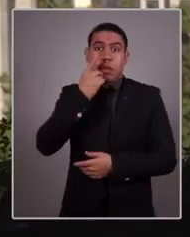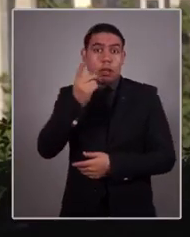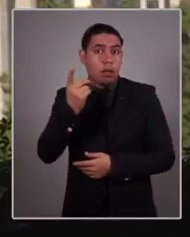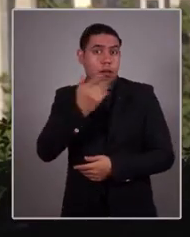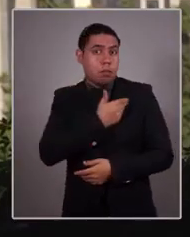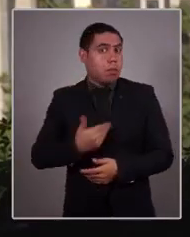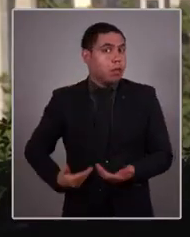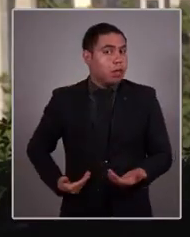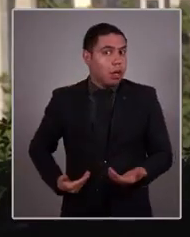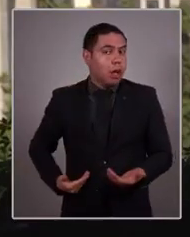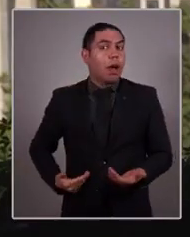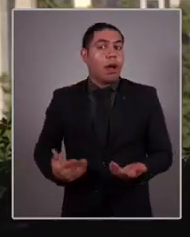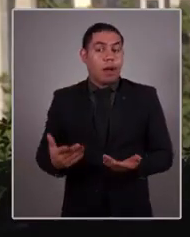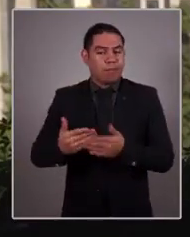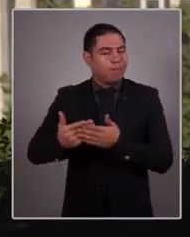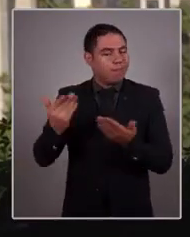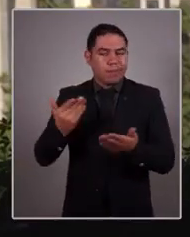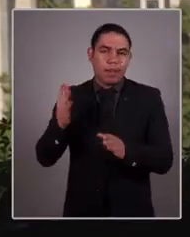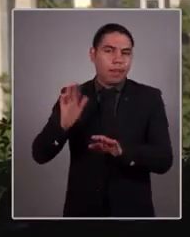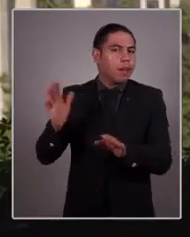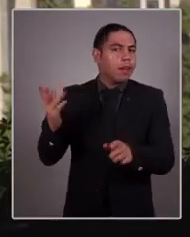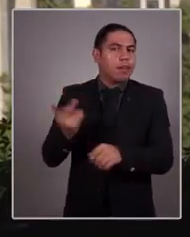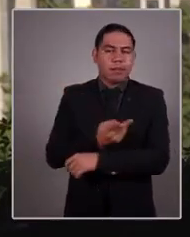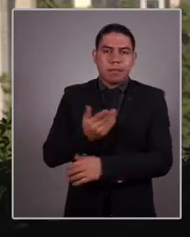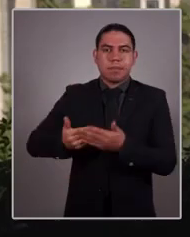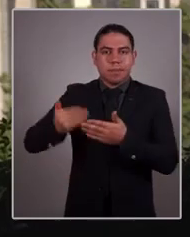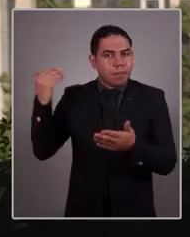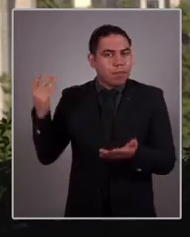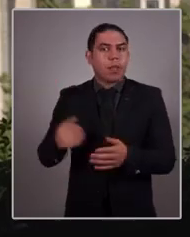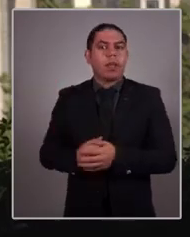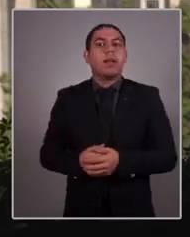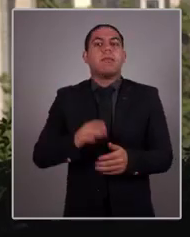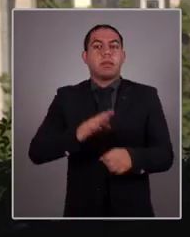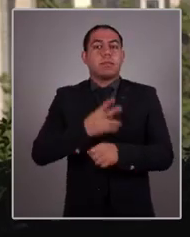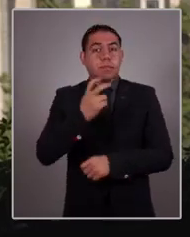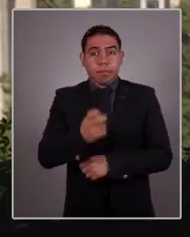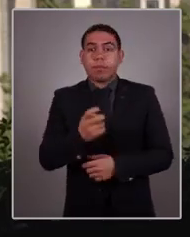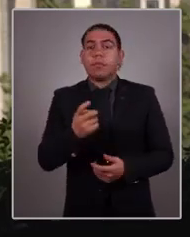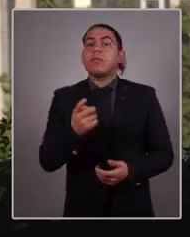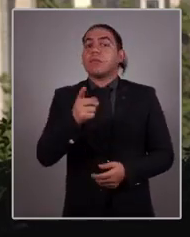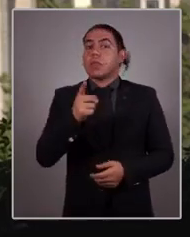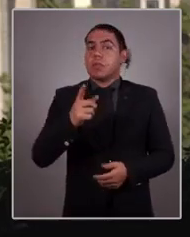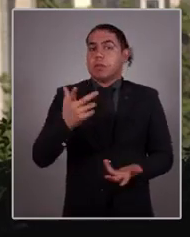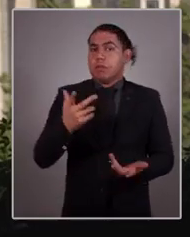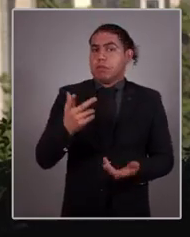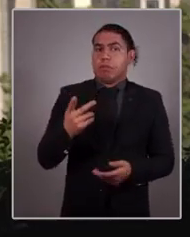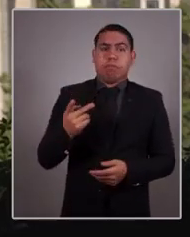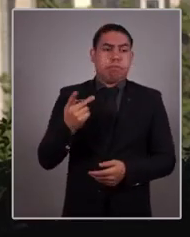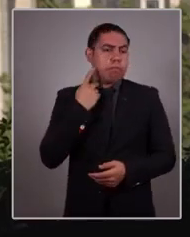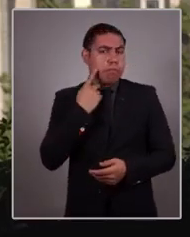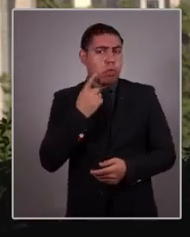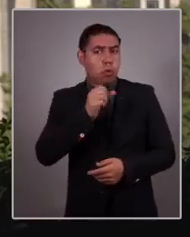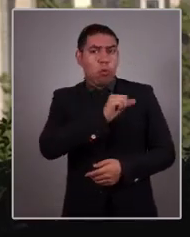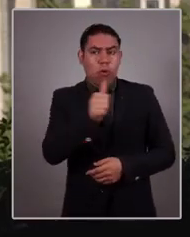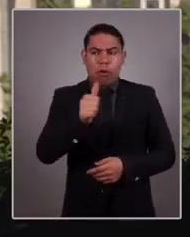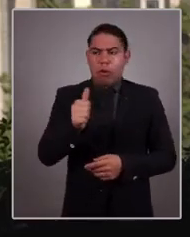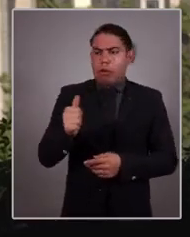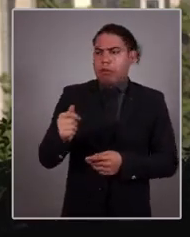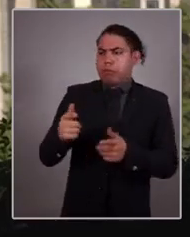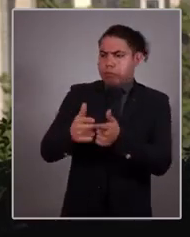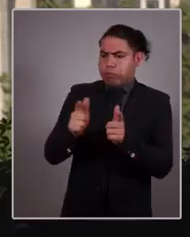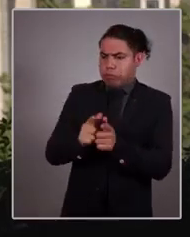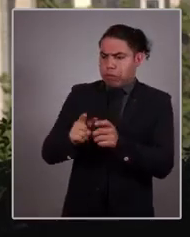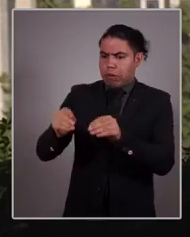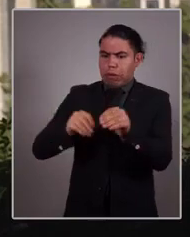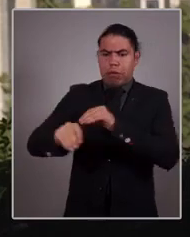pasado. Otros creen que lo más importante para el país en este momento es la simple aspiración partidista de quitar a otro partido la mayoría